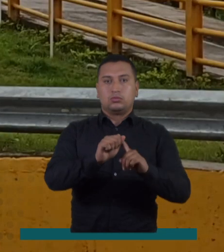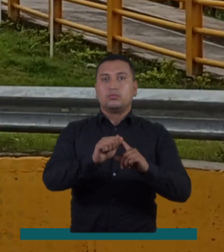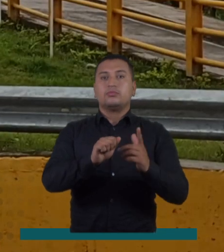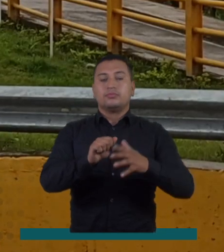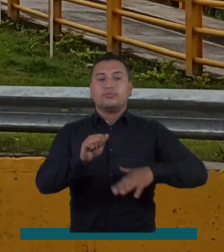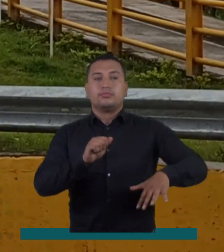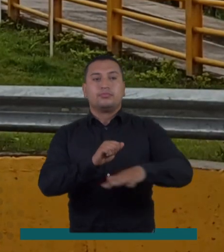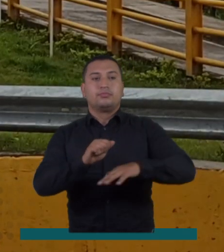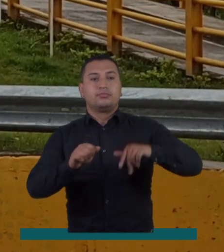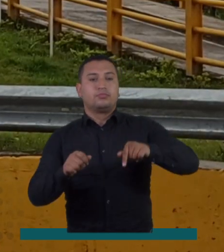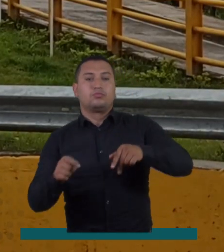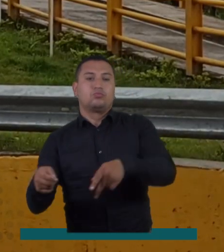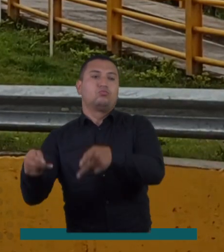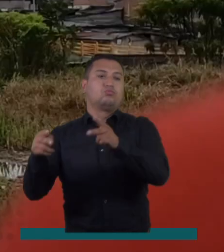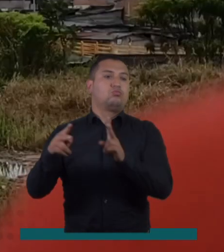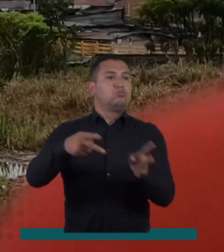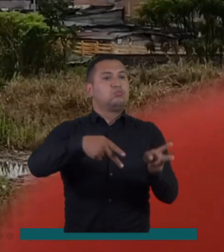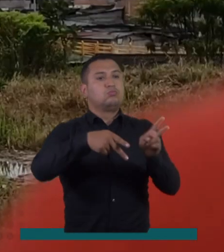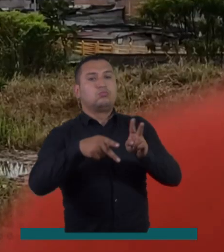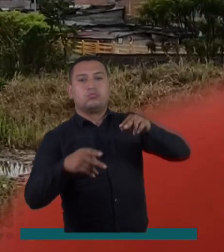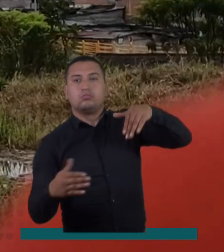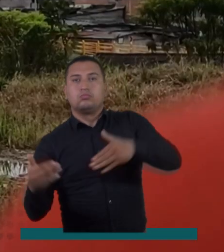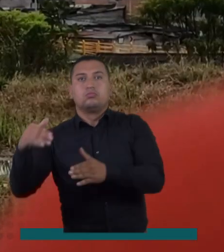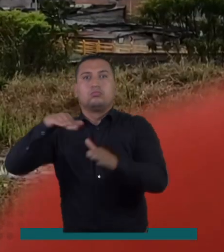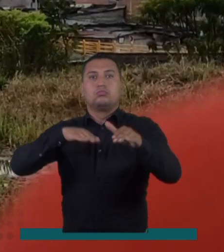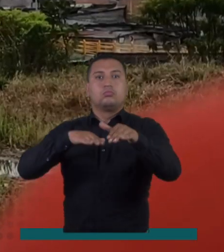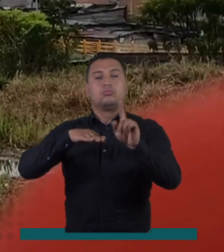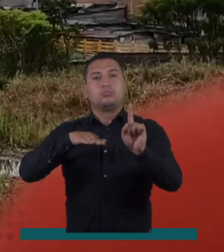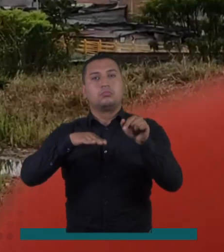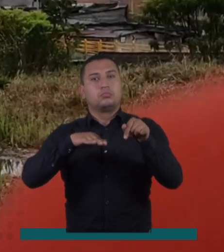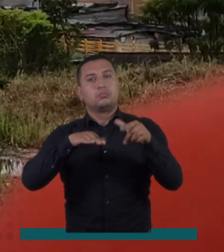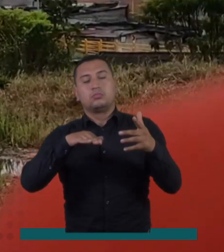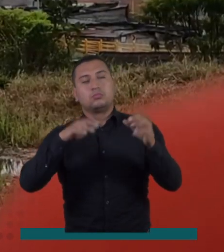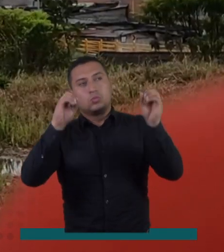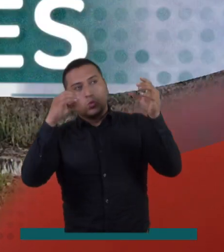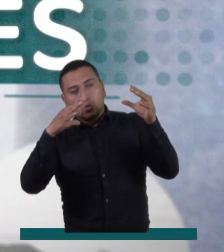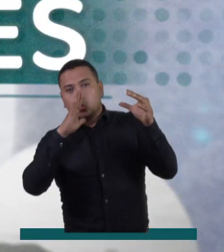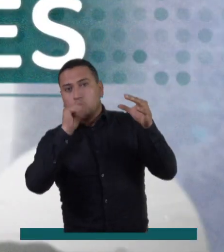no cuenta con iluminación, lo que complica la movilidad en las noches.